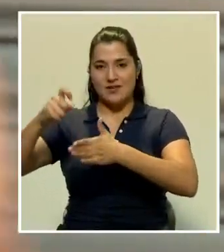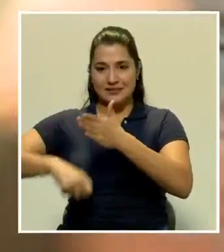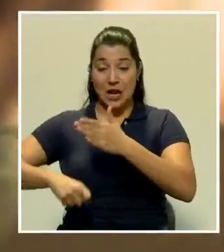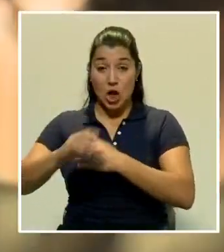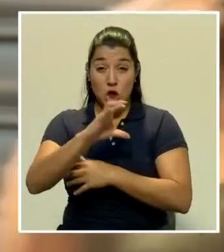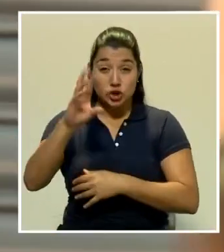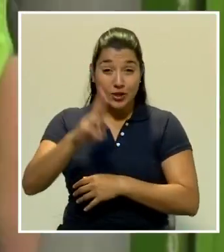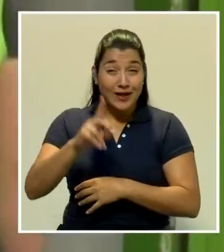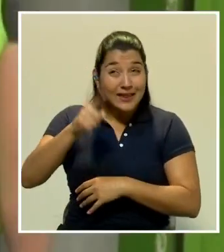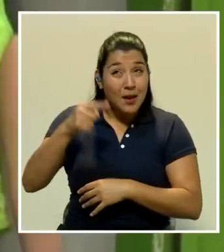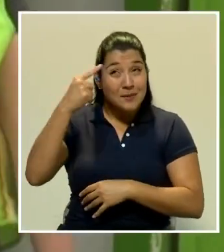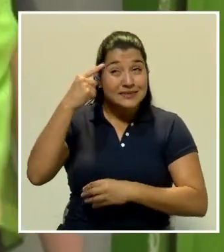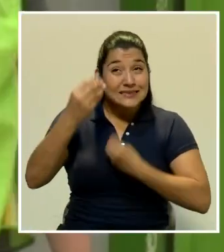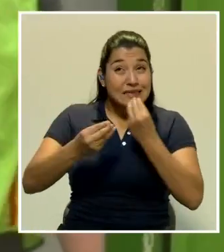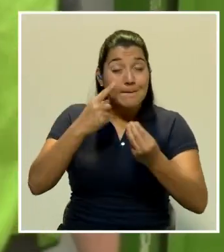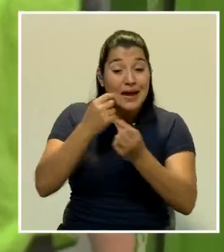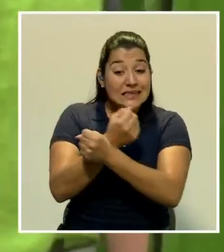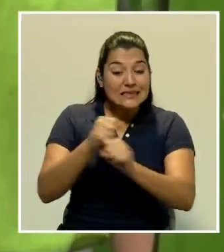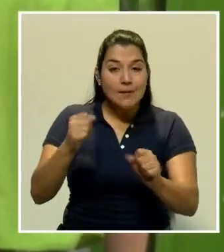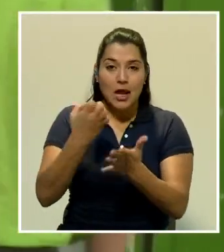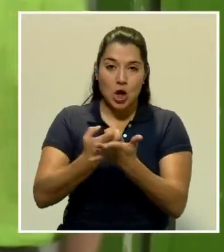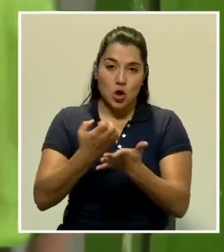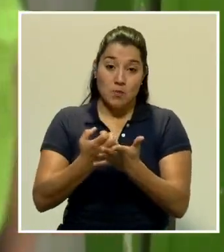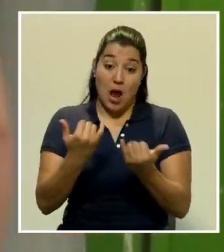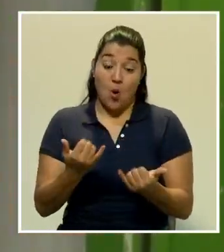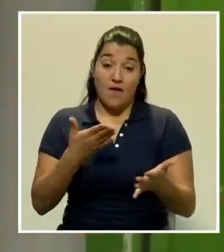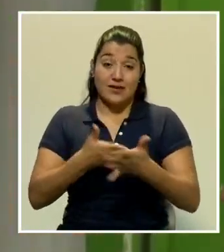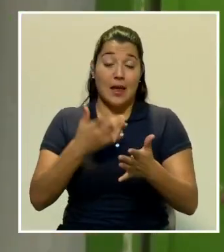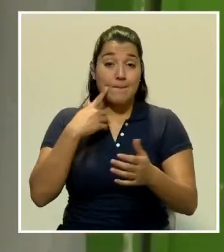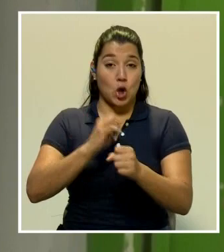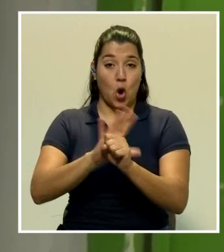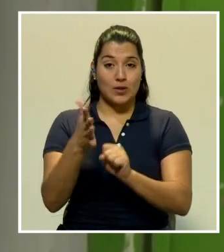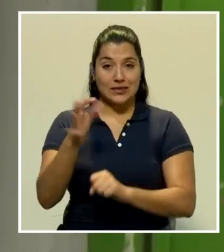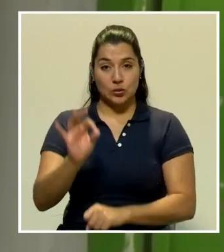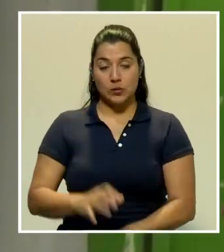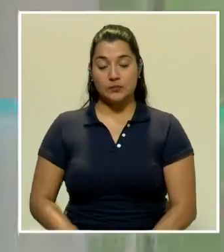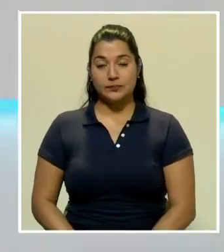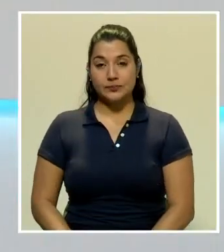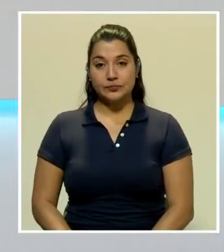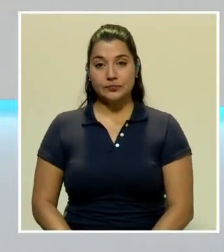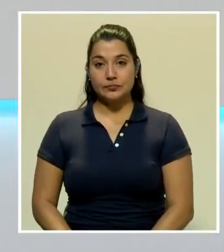economías tan afectadas a causa del COVID-19.